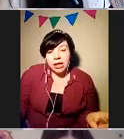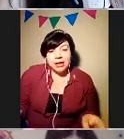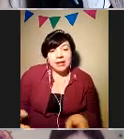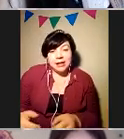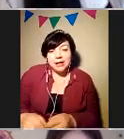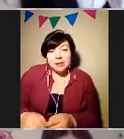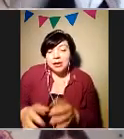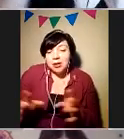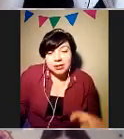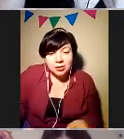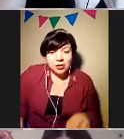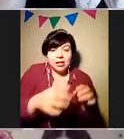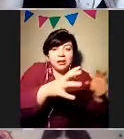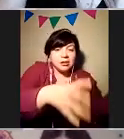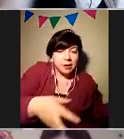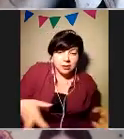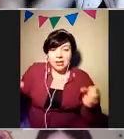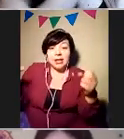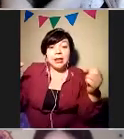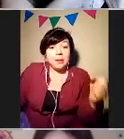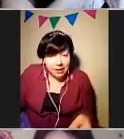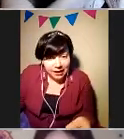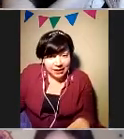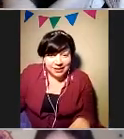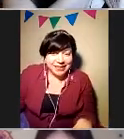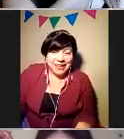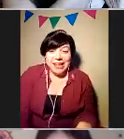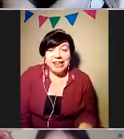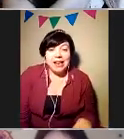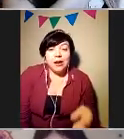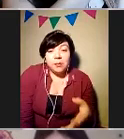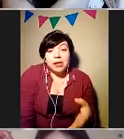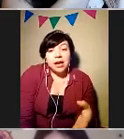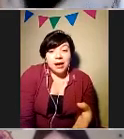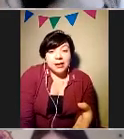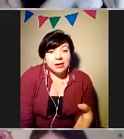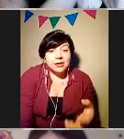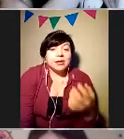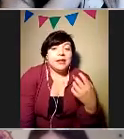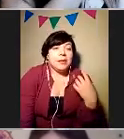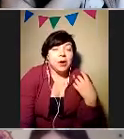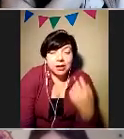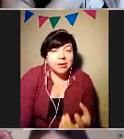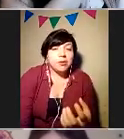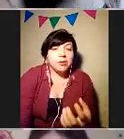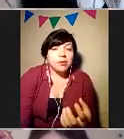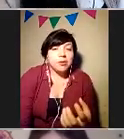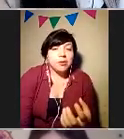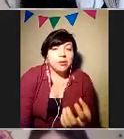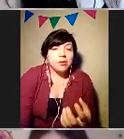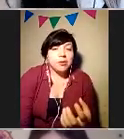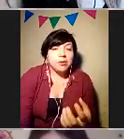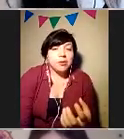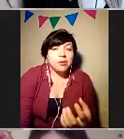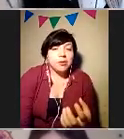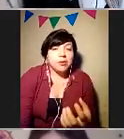expande en algún momento, además de los accesorios, y tiene los zapatos, y tiene el maquillaje. Y en la cosmética tenemos este